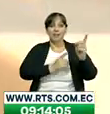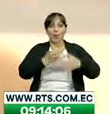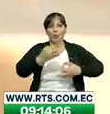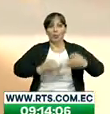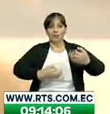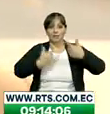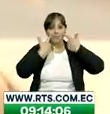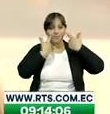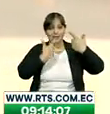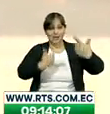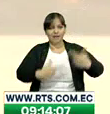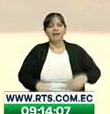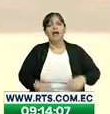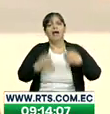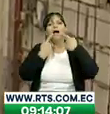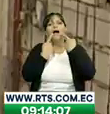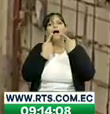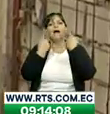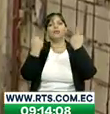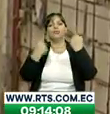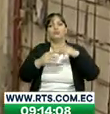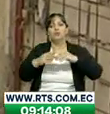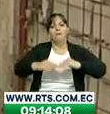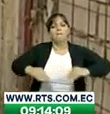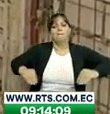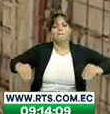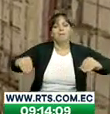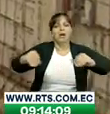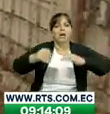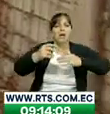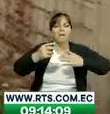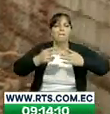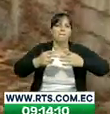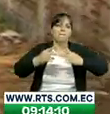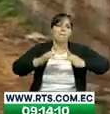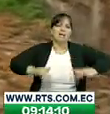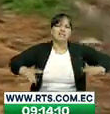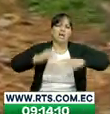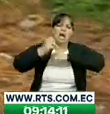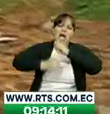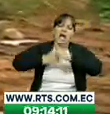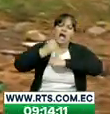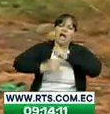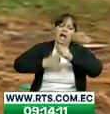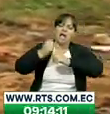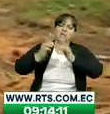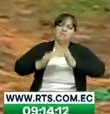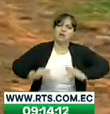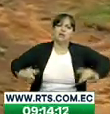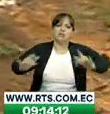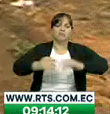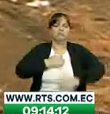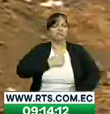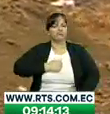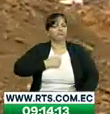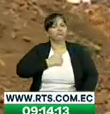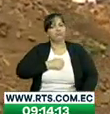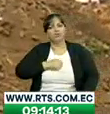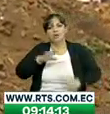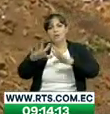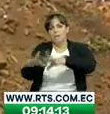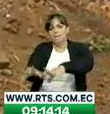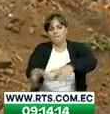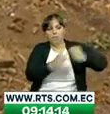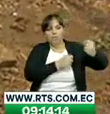anunció que los dos mil predios en la ciudad que se encuentran en las mismas condiciones serán rematados porque ya no podemos seguir esperando que el